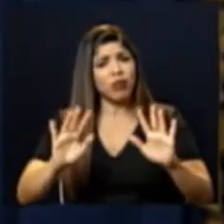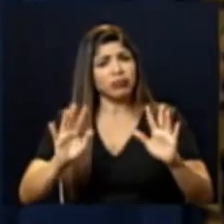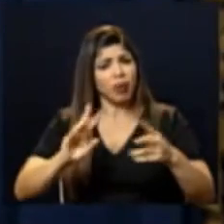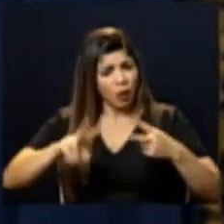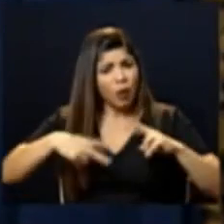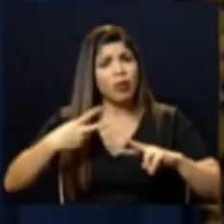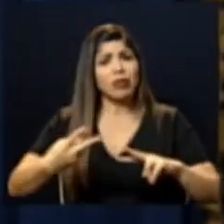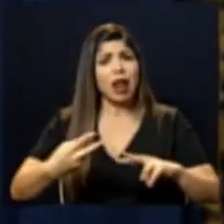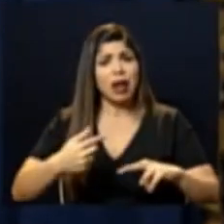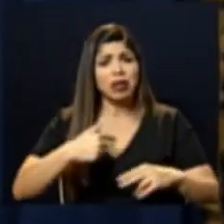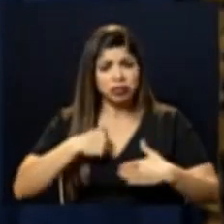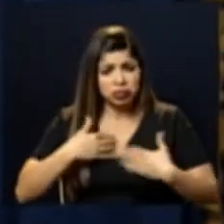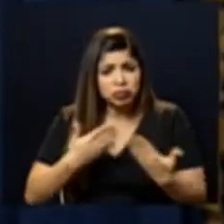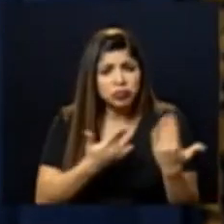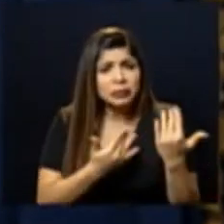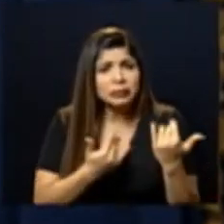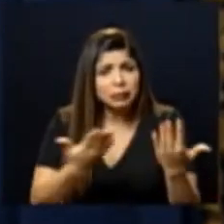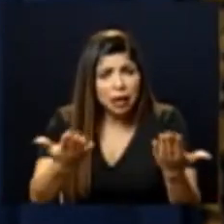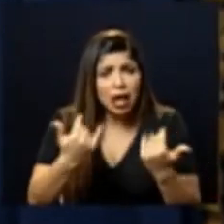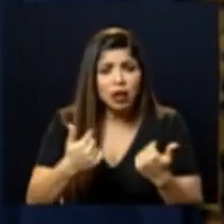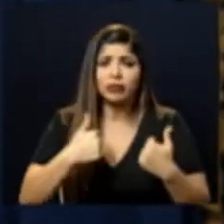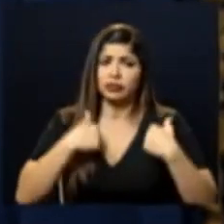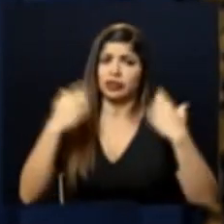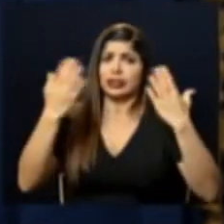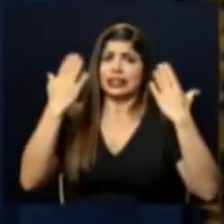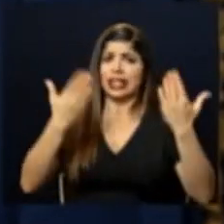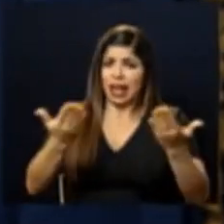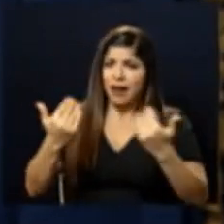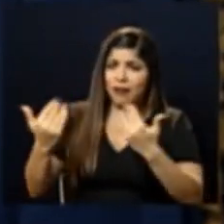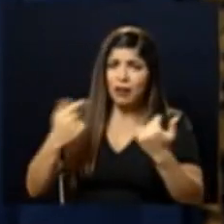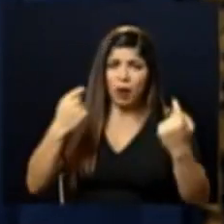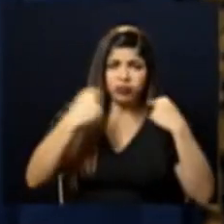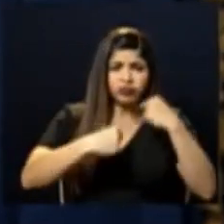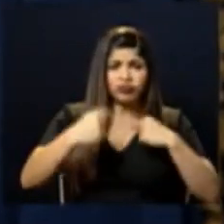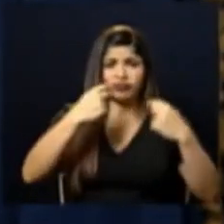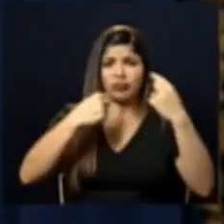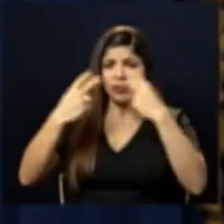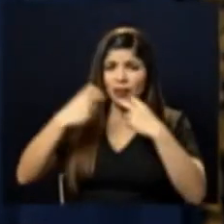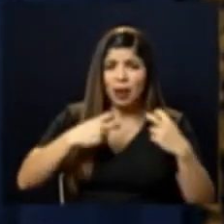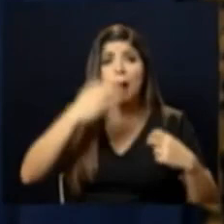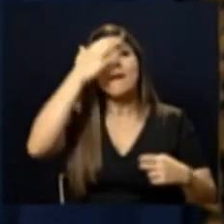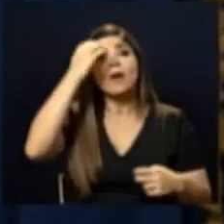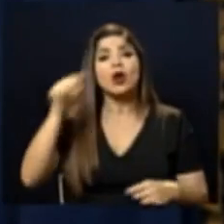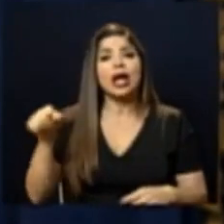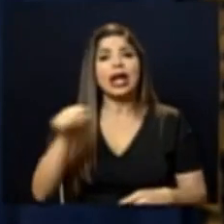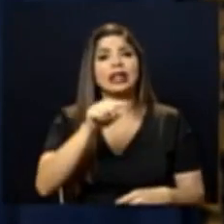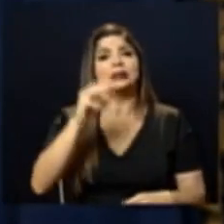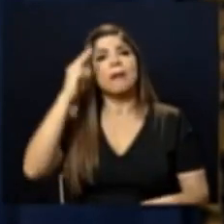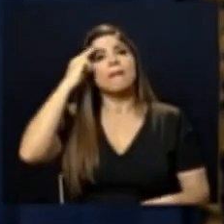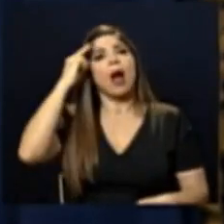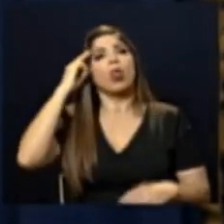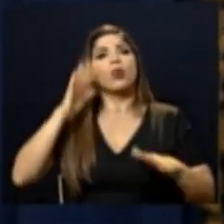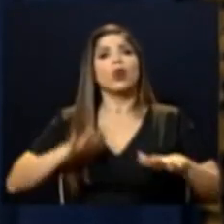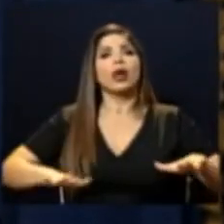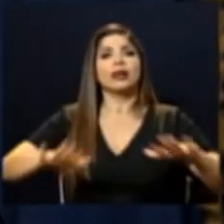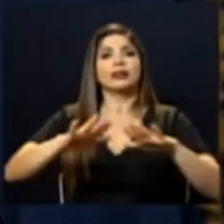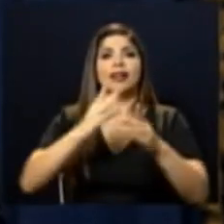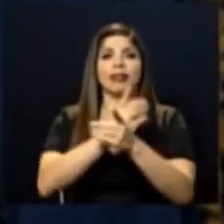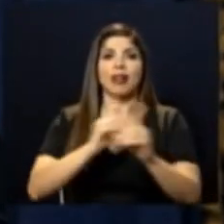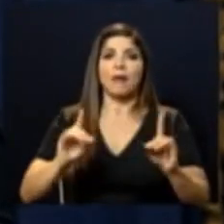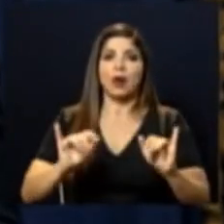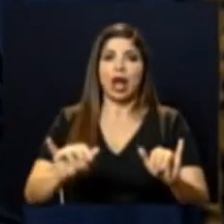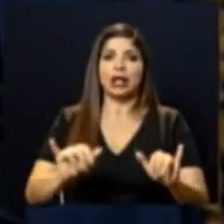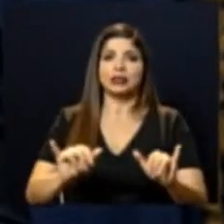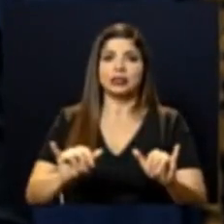contrario, lo espero y lo celebro porque es reflejo de madurez democrática y